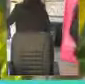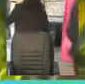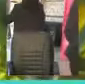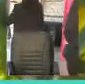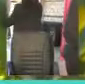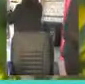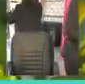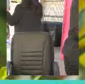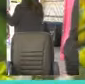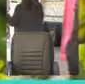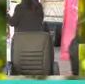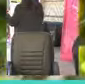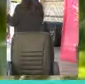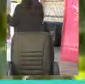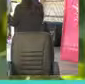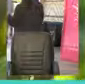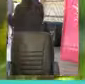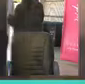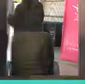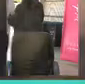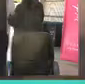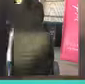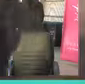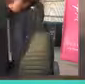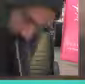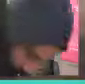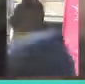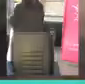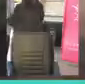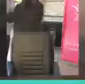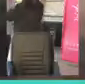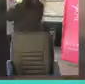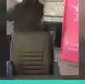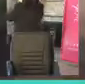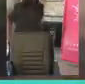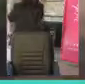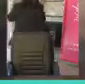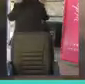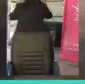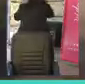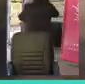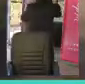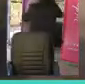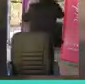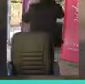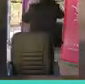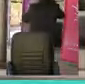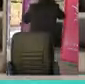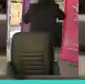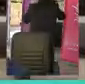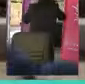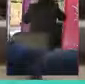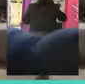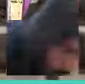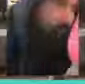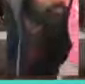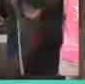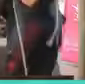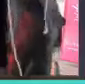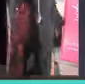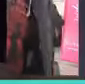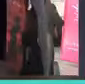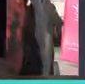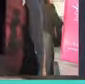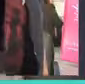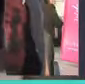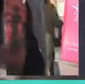Creo que esta es una buena iniciativa de hacer un huerto de árboles nativos en la comuna de